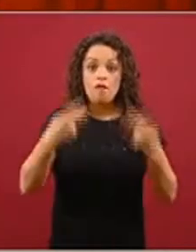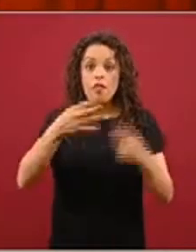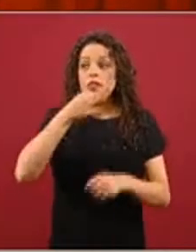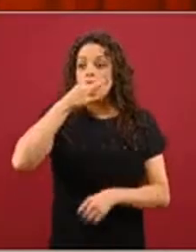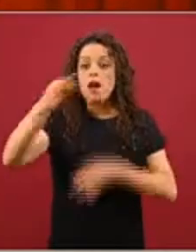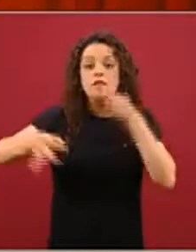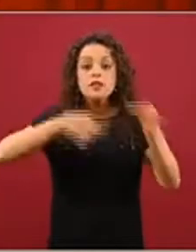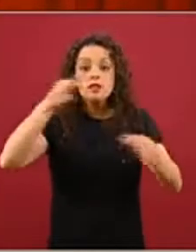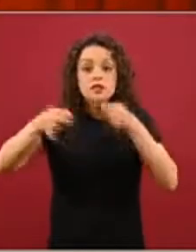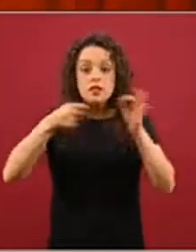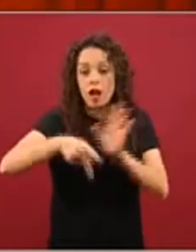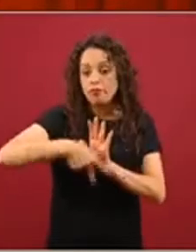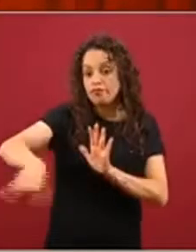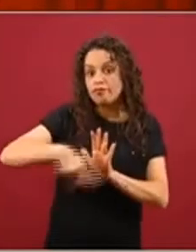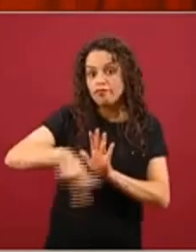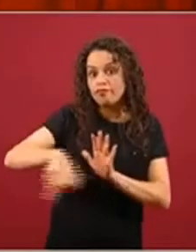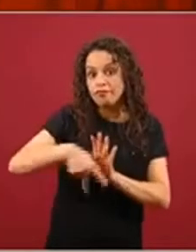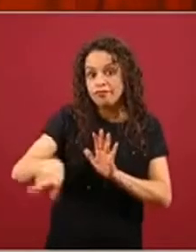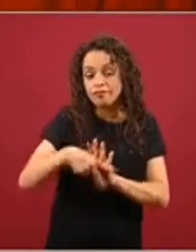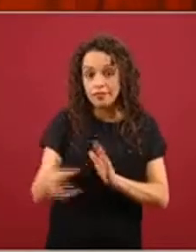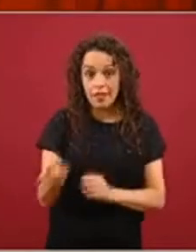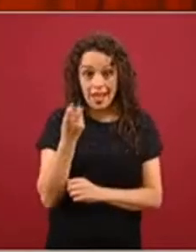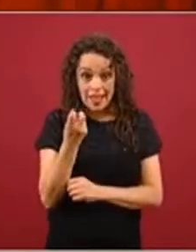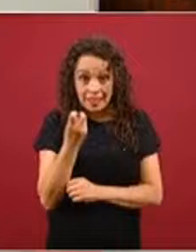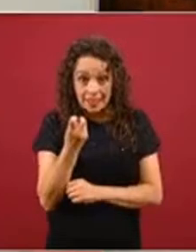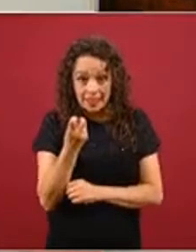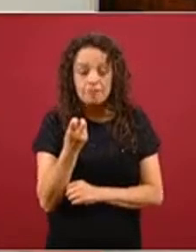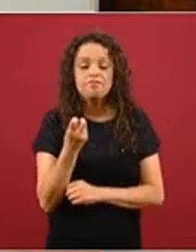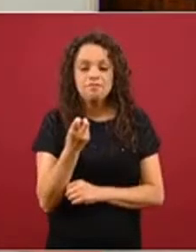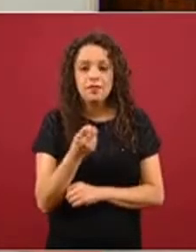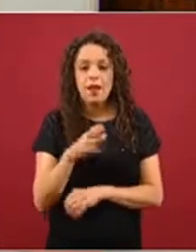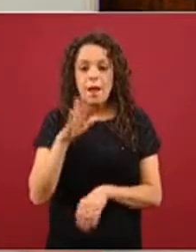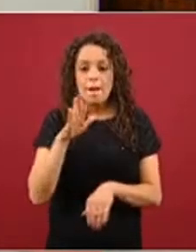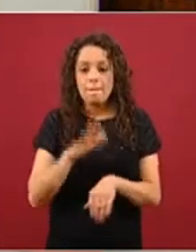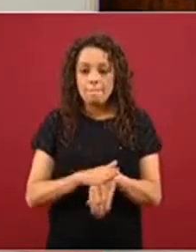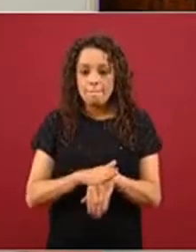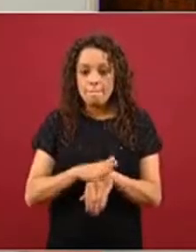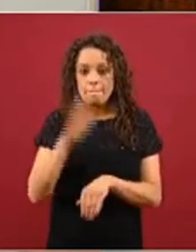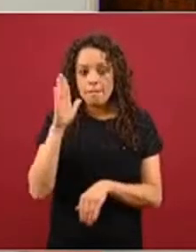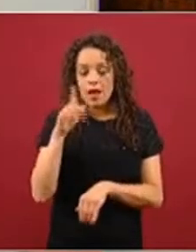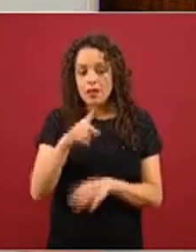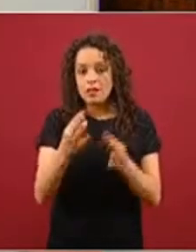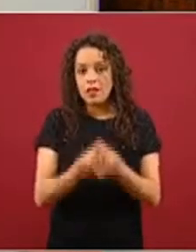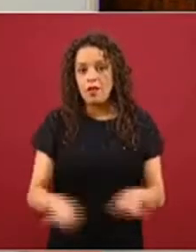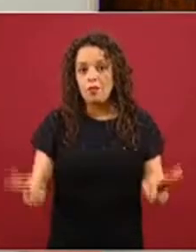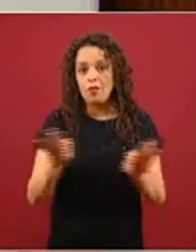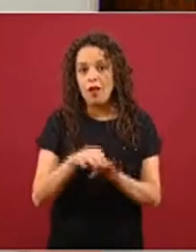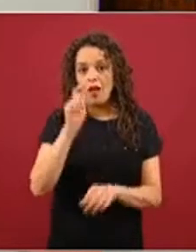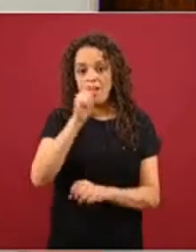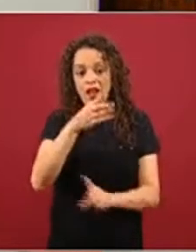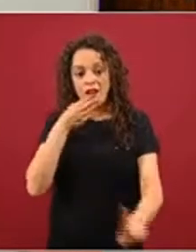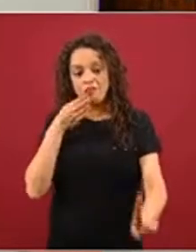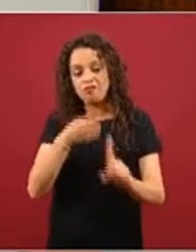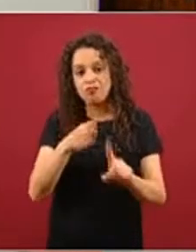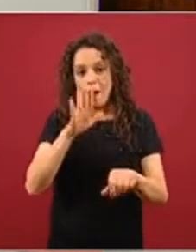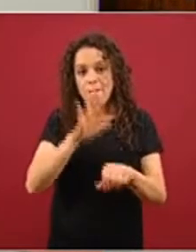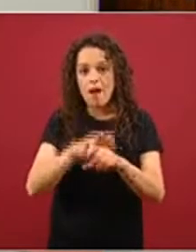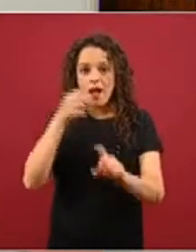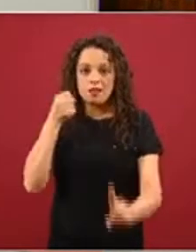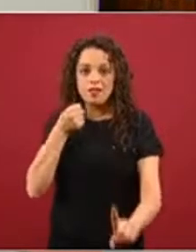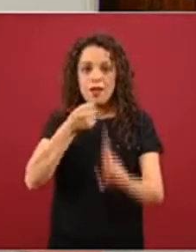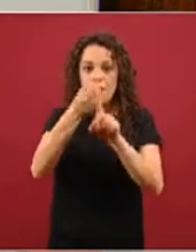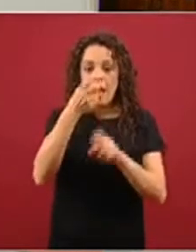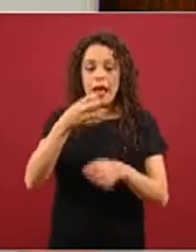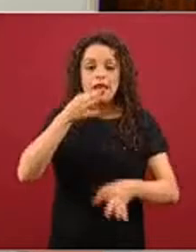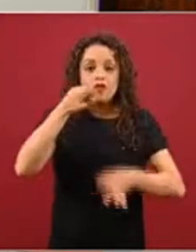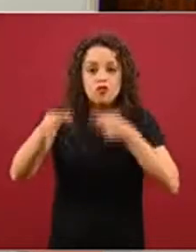anuncios, y entonces parecieran centrarse en privilegiar las noticias que tienen mayor impacto,